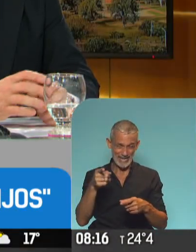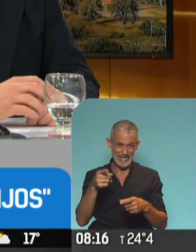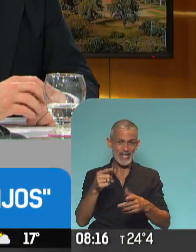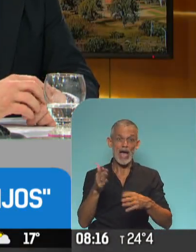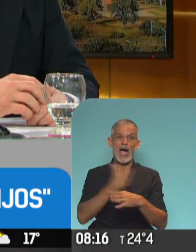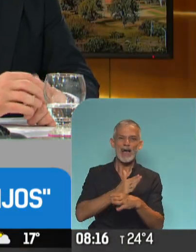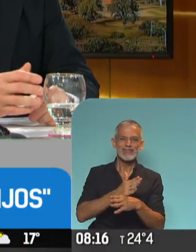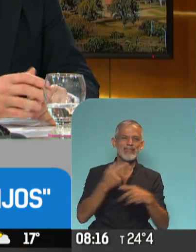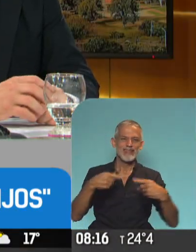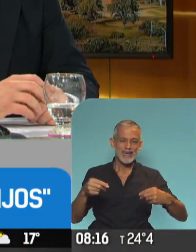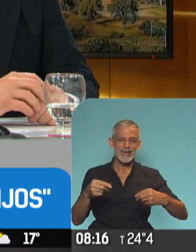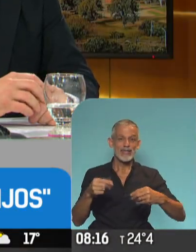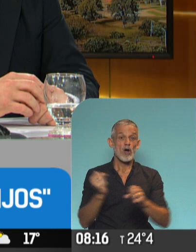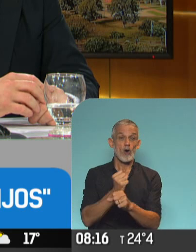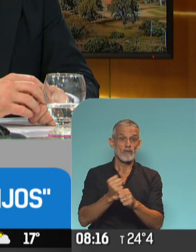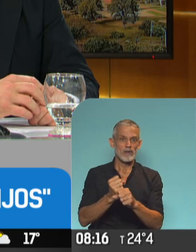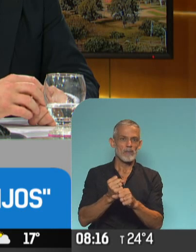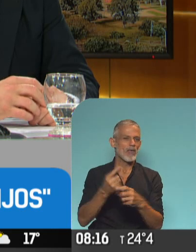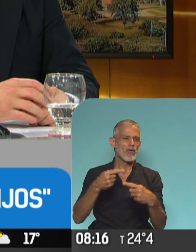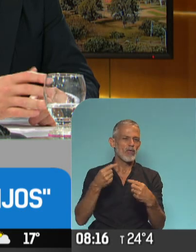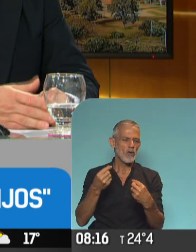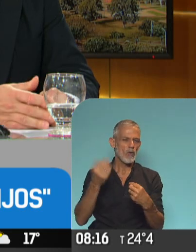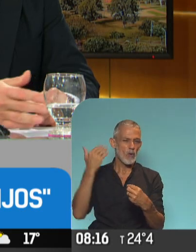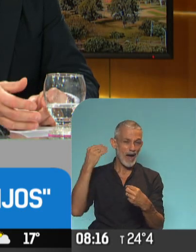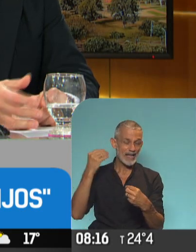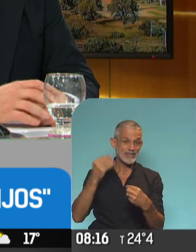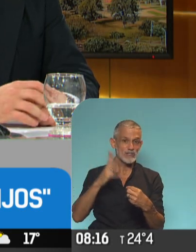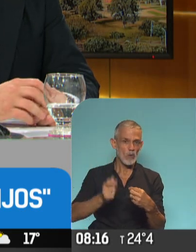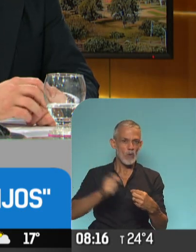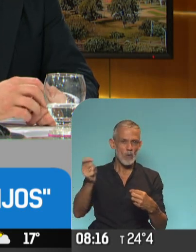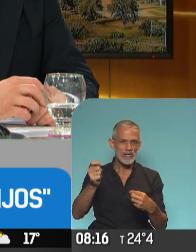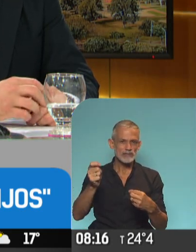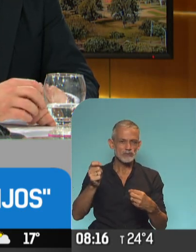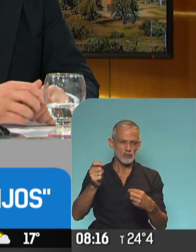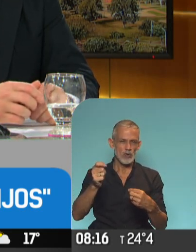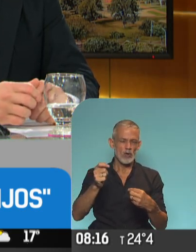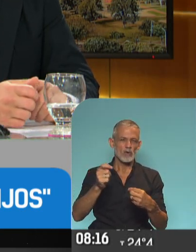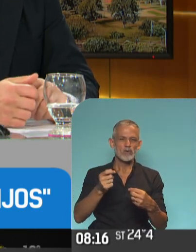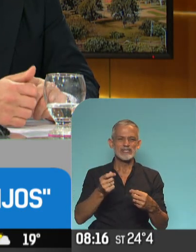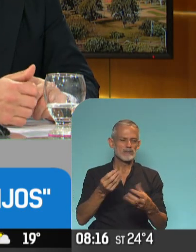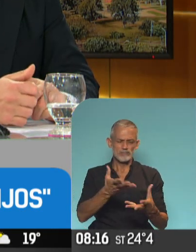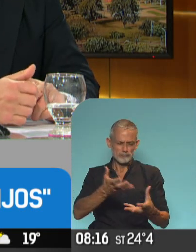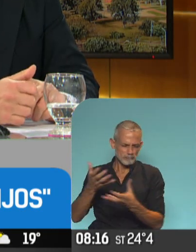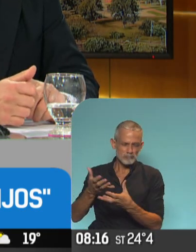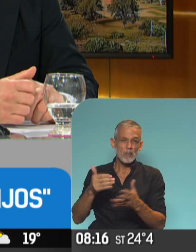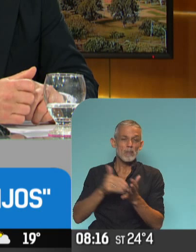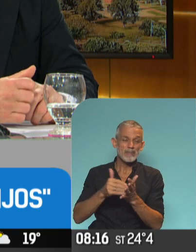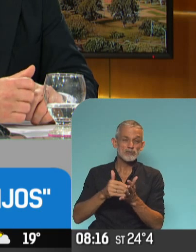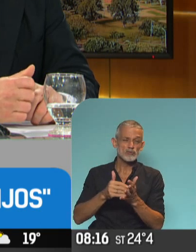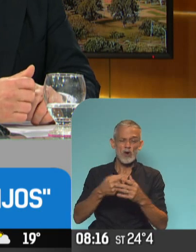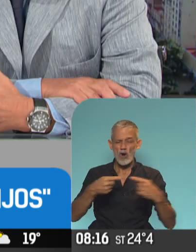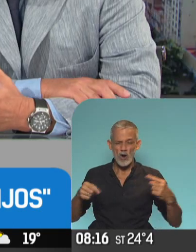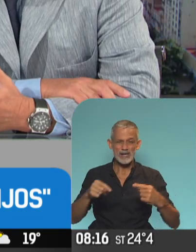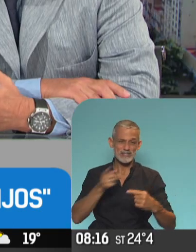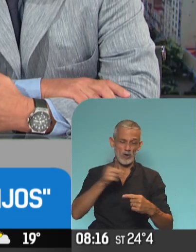días previos a la confirmación, a la ratificación de procesamientos y embargos hipermillonarios contra Cristina Fernández de